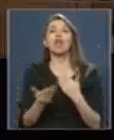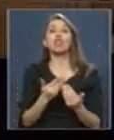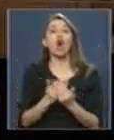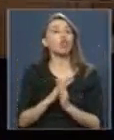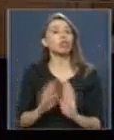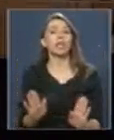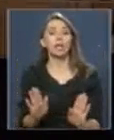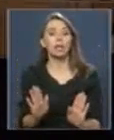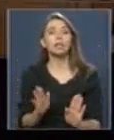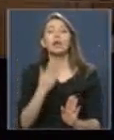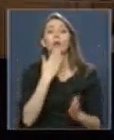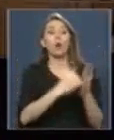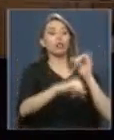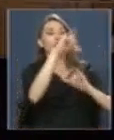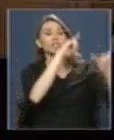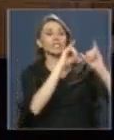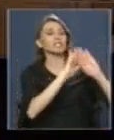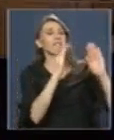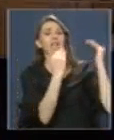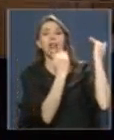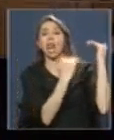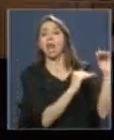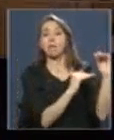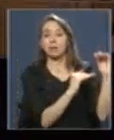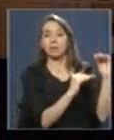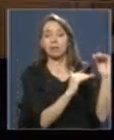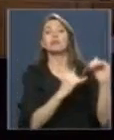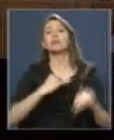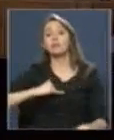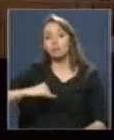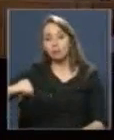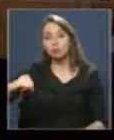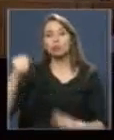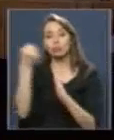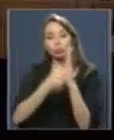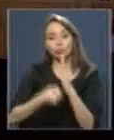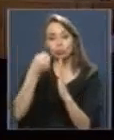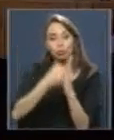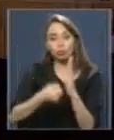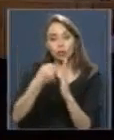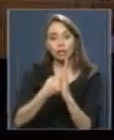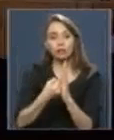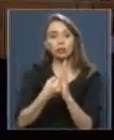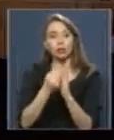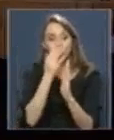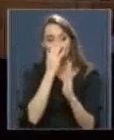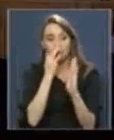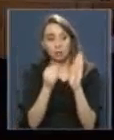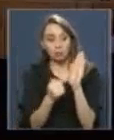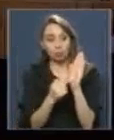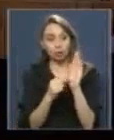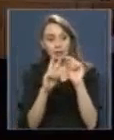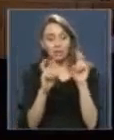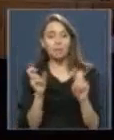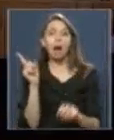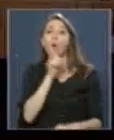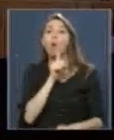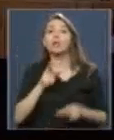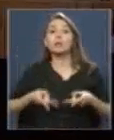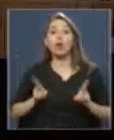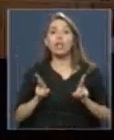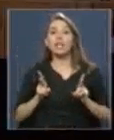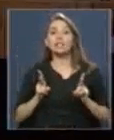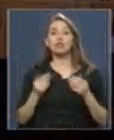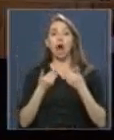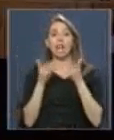la ciencia ha llegado a su límite. Por lo tanto, presidente, seguiremos luchando por esto que consideramos el último derecho a la